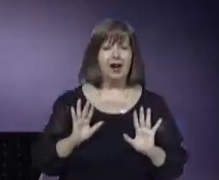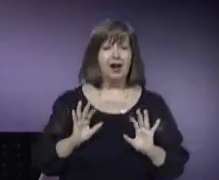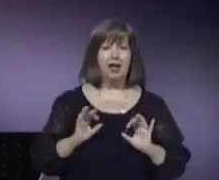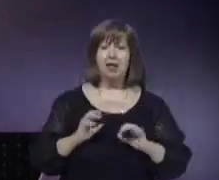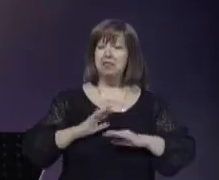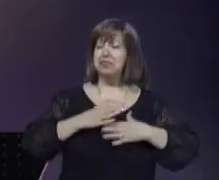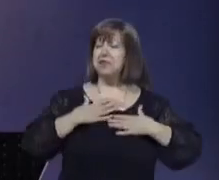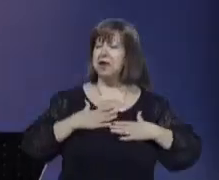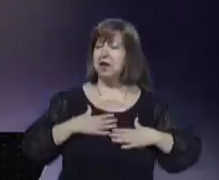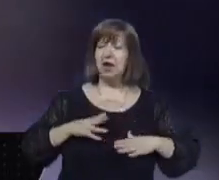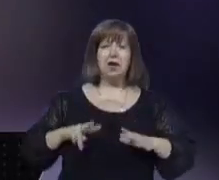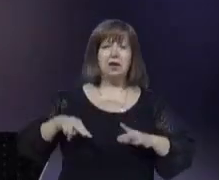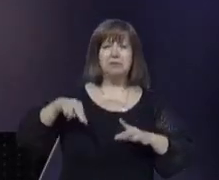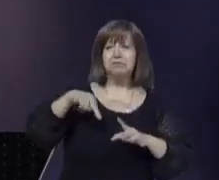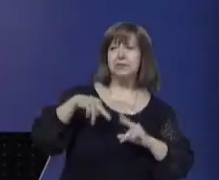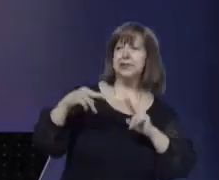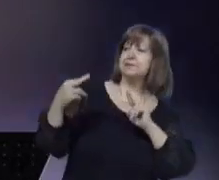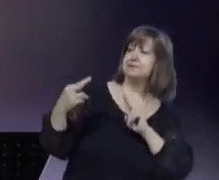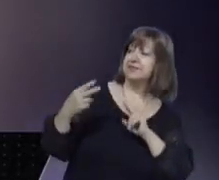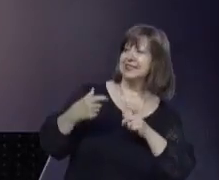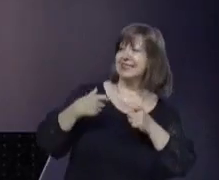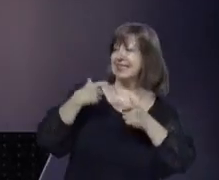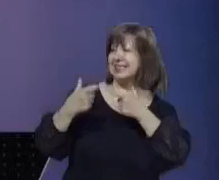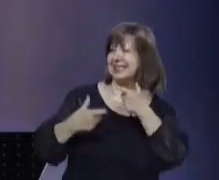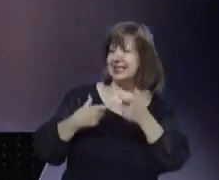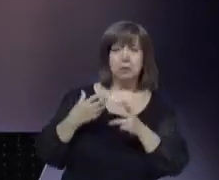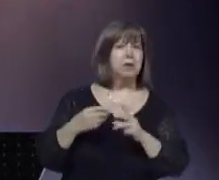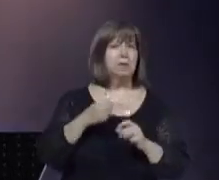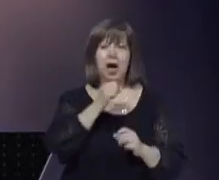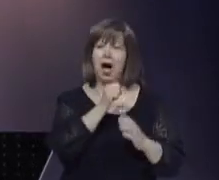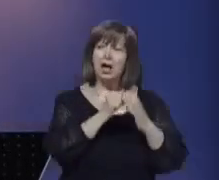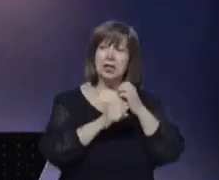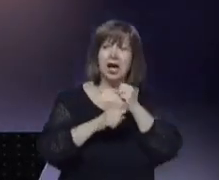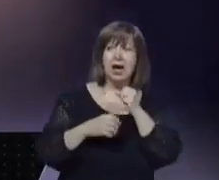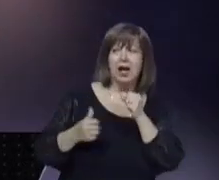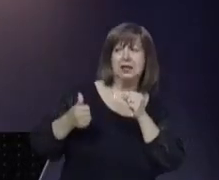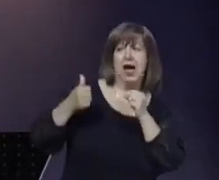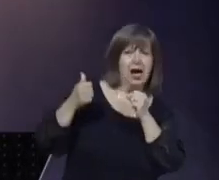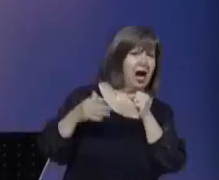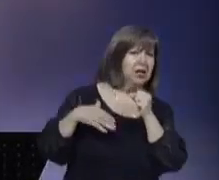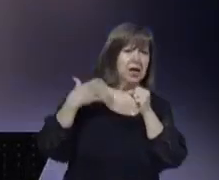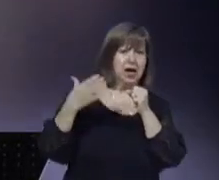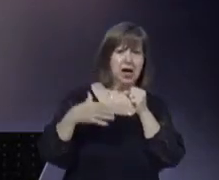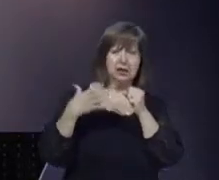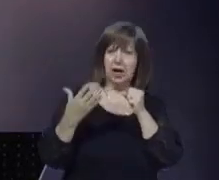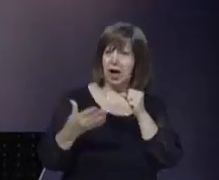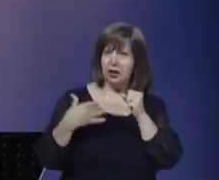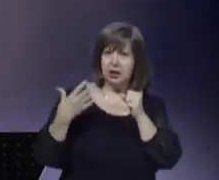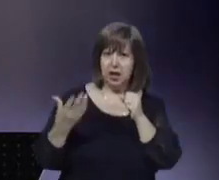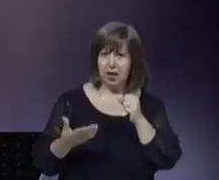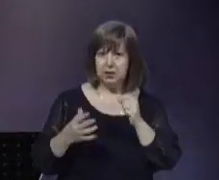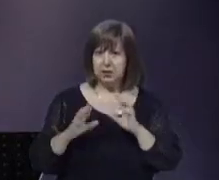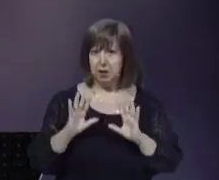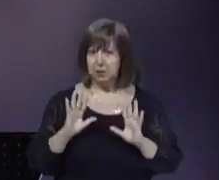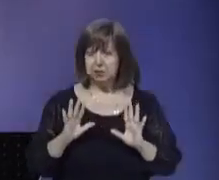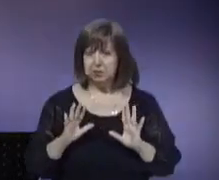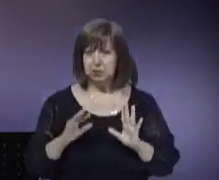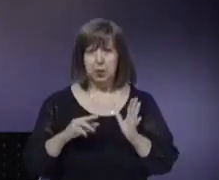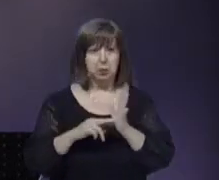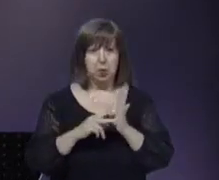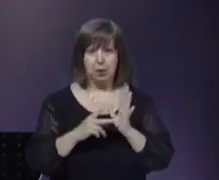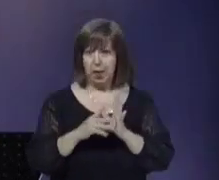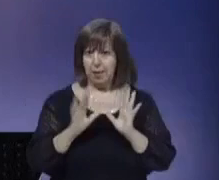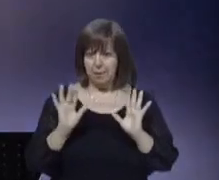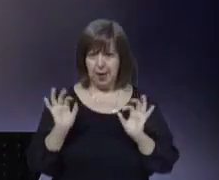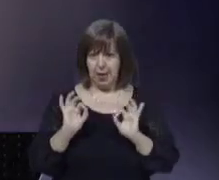levanta inmediatamente, lo mira el bailarín, se ríen los dos, siguen bailando. En un momento él no se estaría haciendo playback. Yo creo